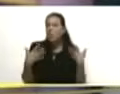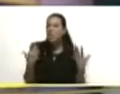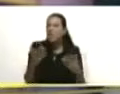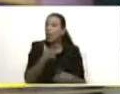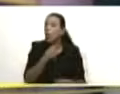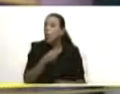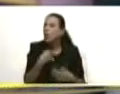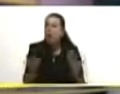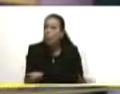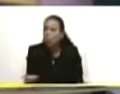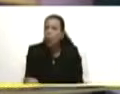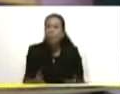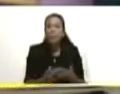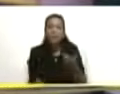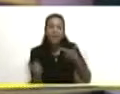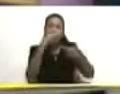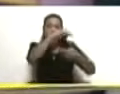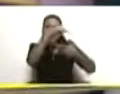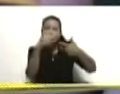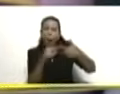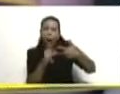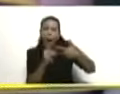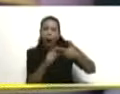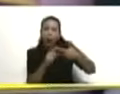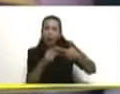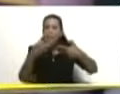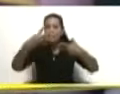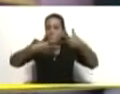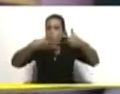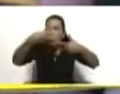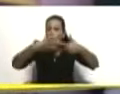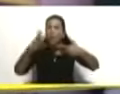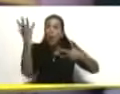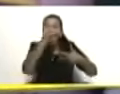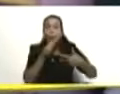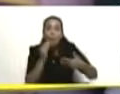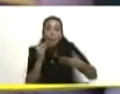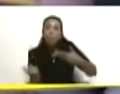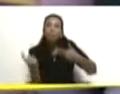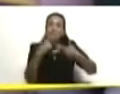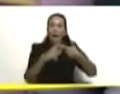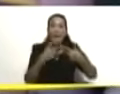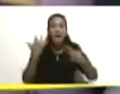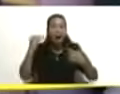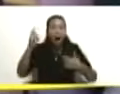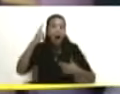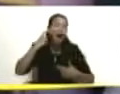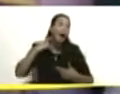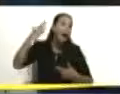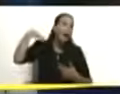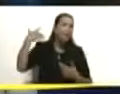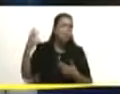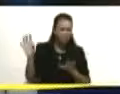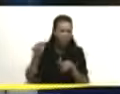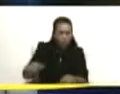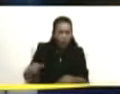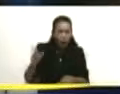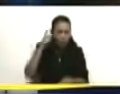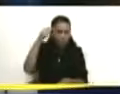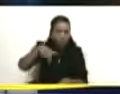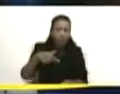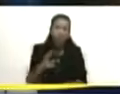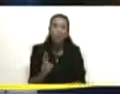usted se inscribiría? ¿O cuáles usted ha vivido cuando usted fue joven? ¿Existían cosas así?